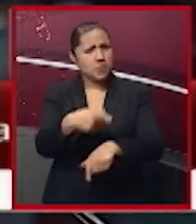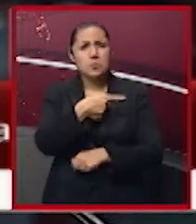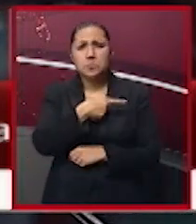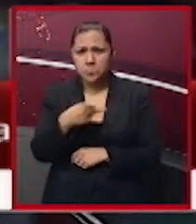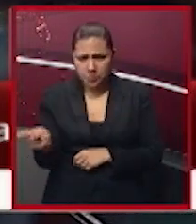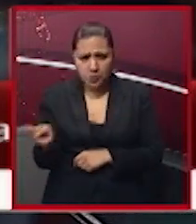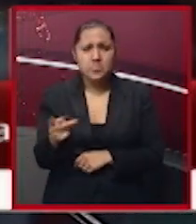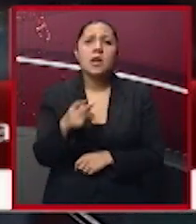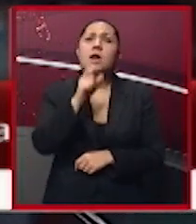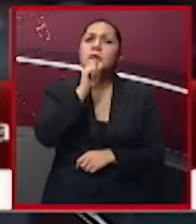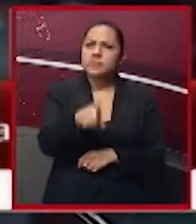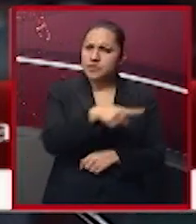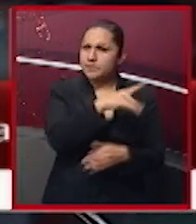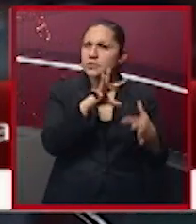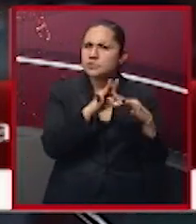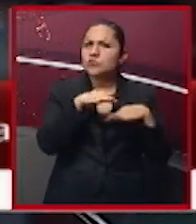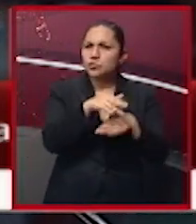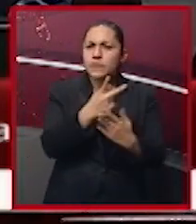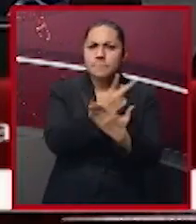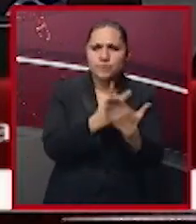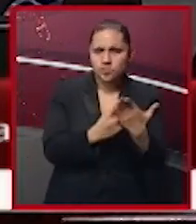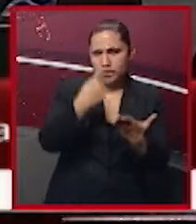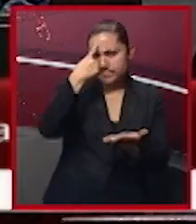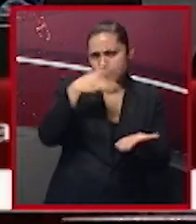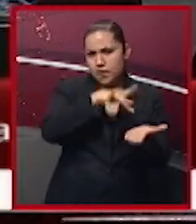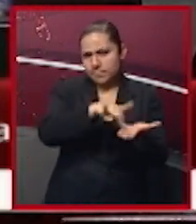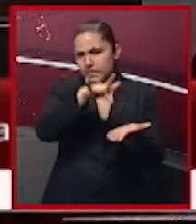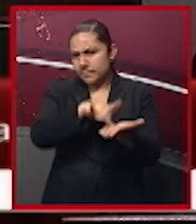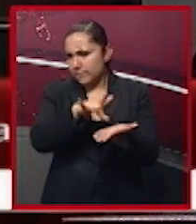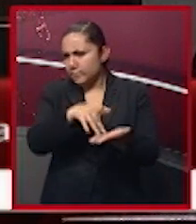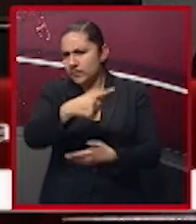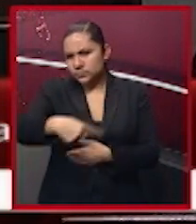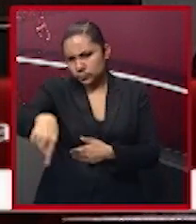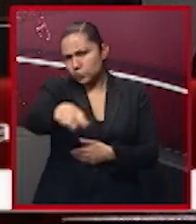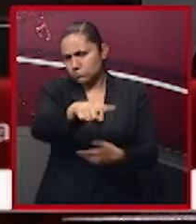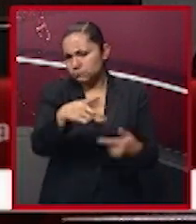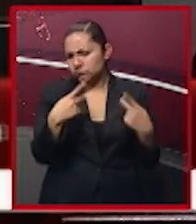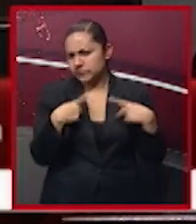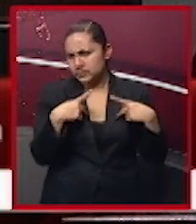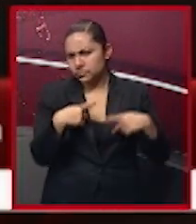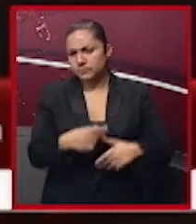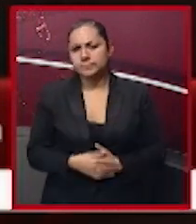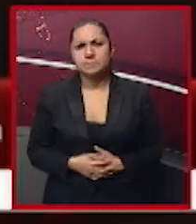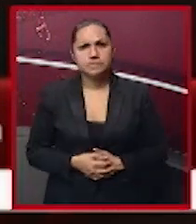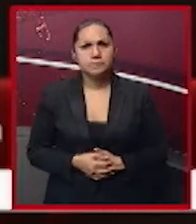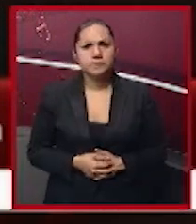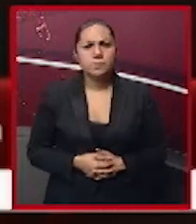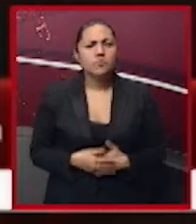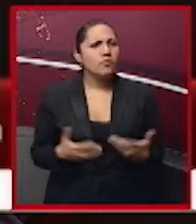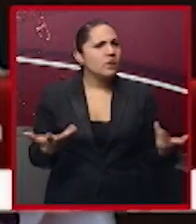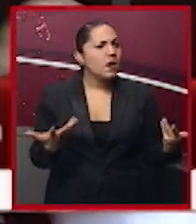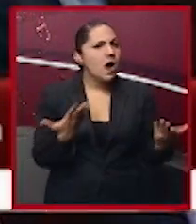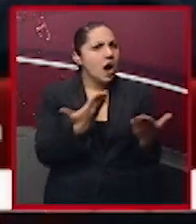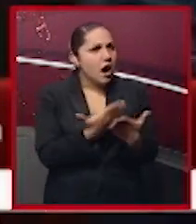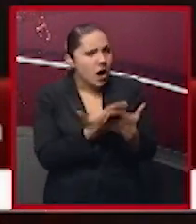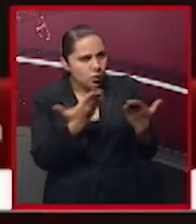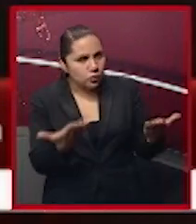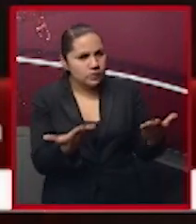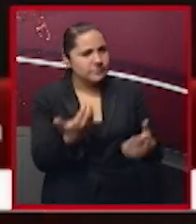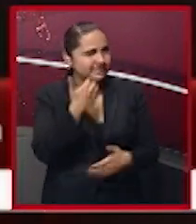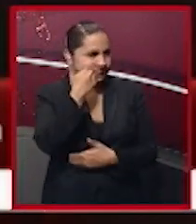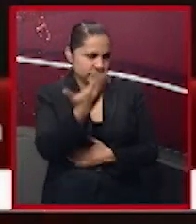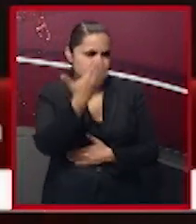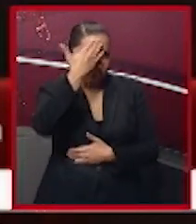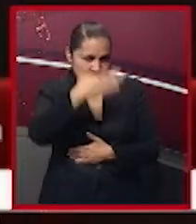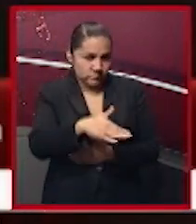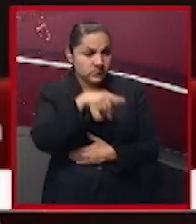programas sociales. En primer lugar, ¿cuáles serían los resultados